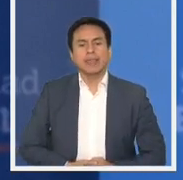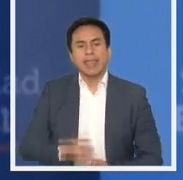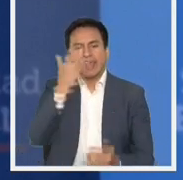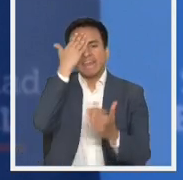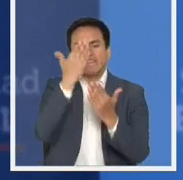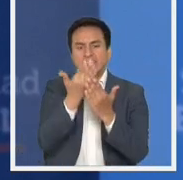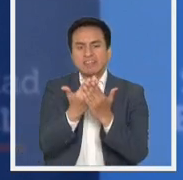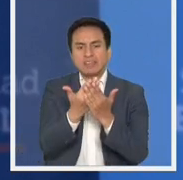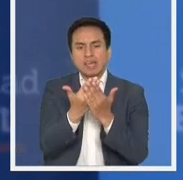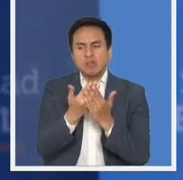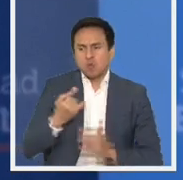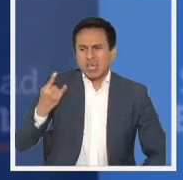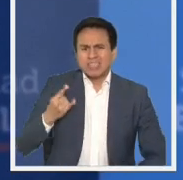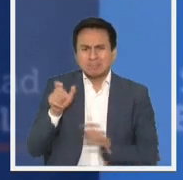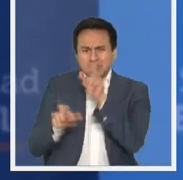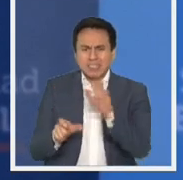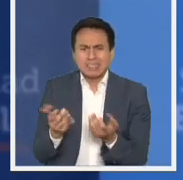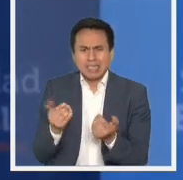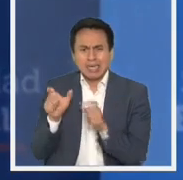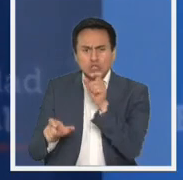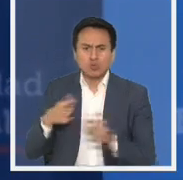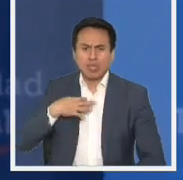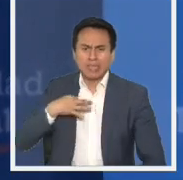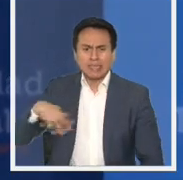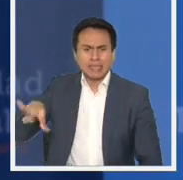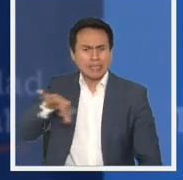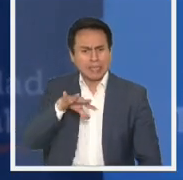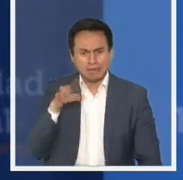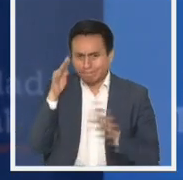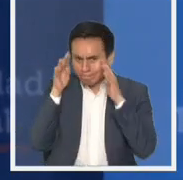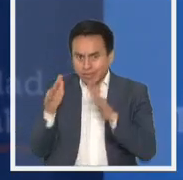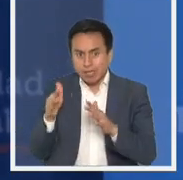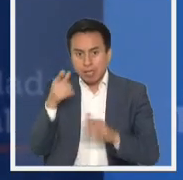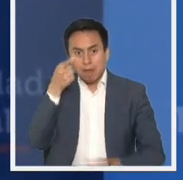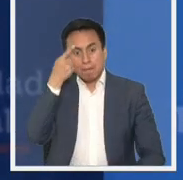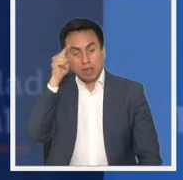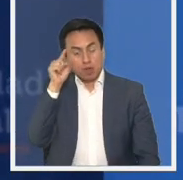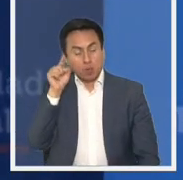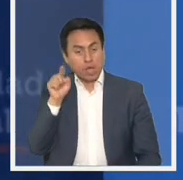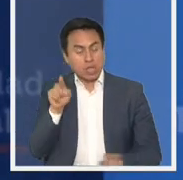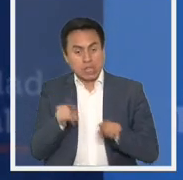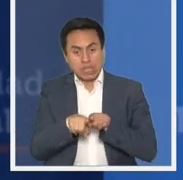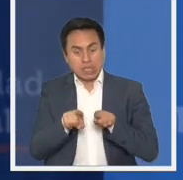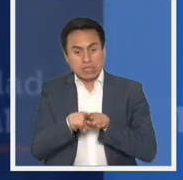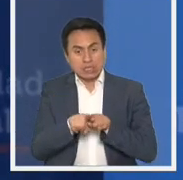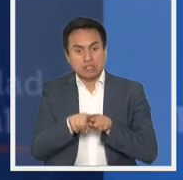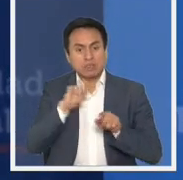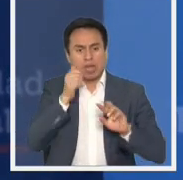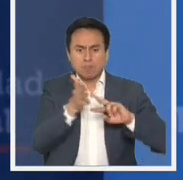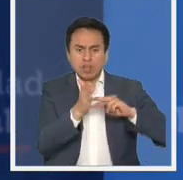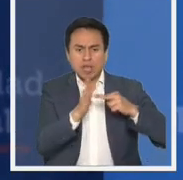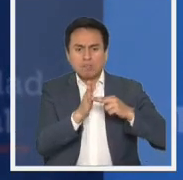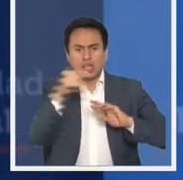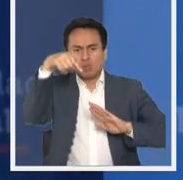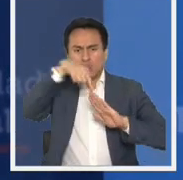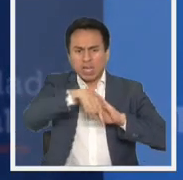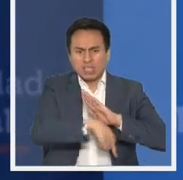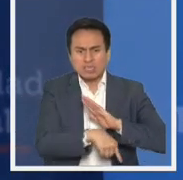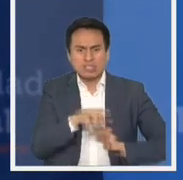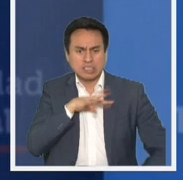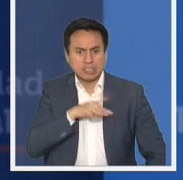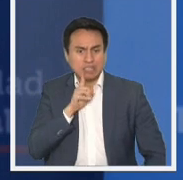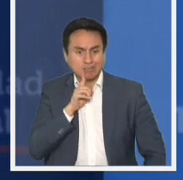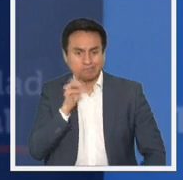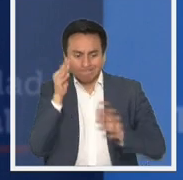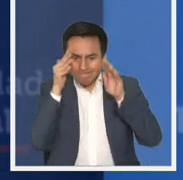enfrentar las urgencias de la ciudadanía Pero eso no puede quitar de vista los problemas estructurales que tenemos en